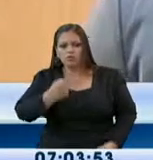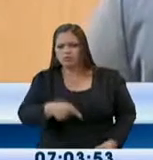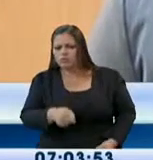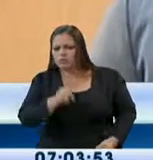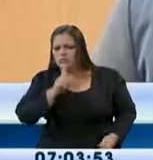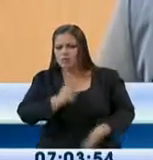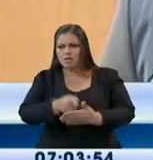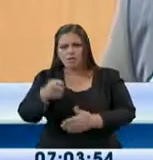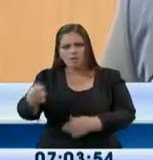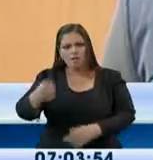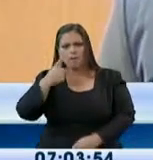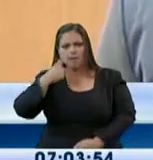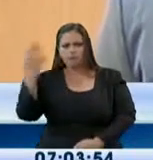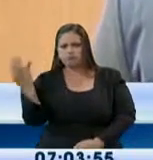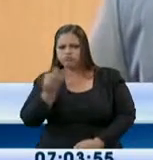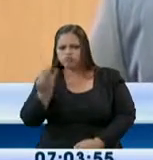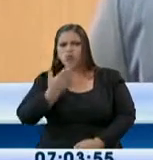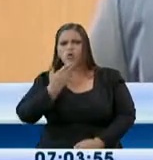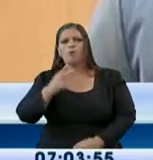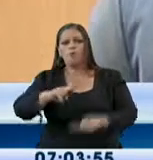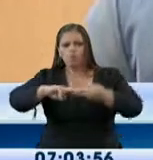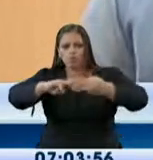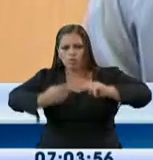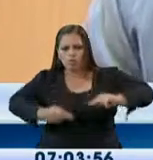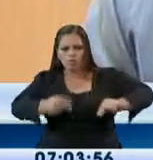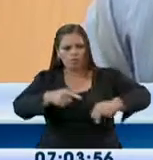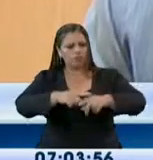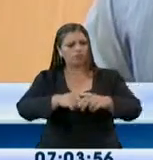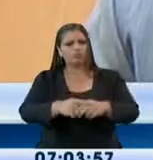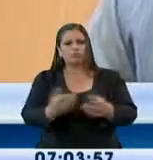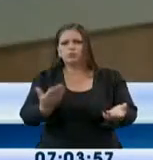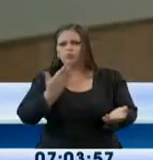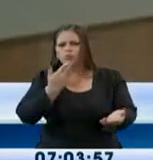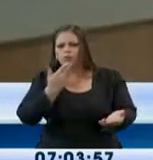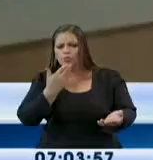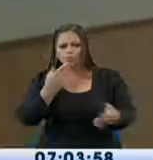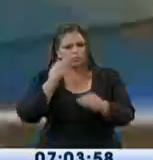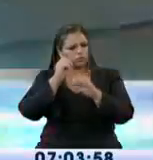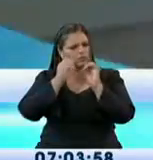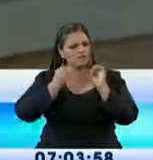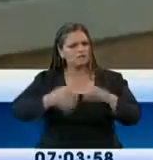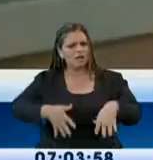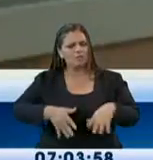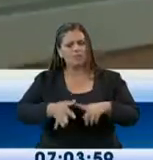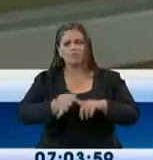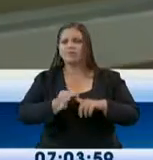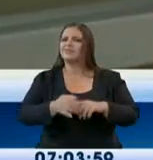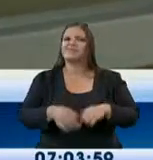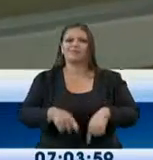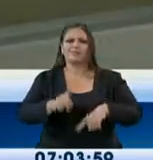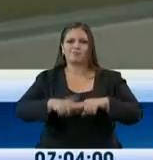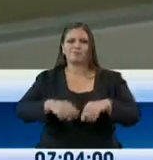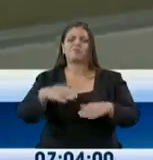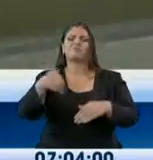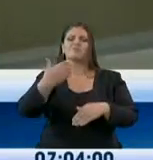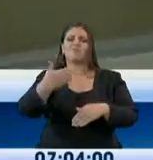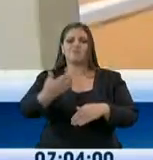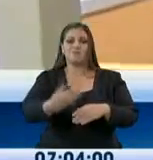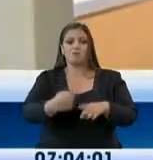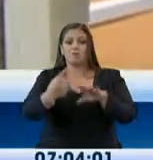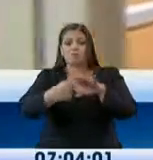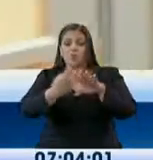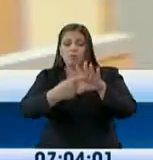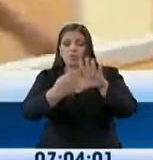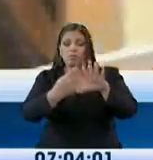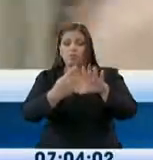pero la fiscalía no cuenta con los recursos necesarios para hacerlo a través del cordón umbilical. La instrucción fiscal durará 90 días cuando la